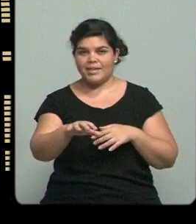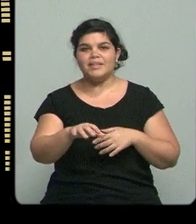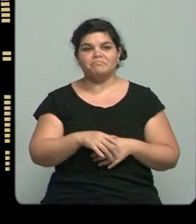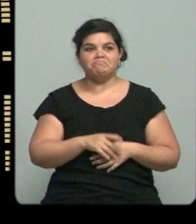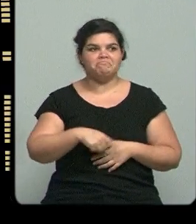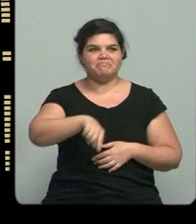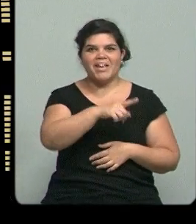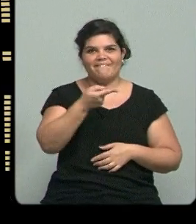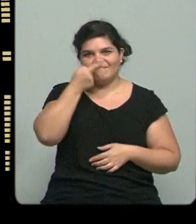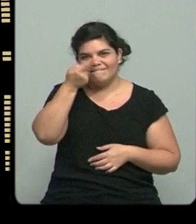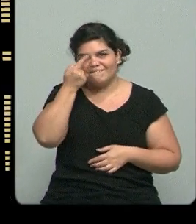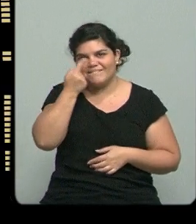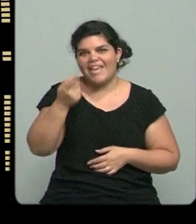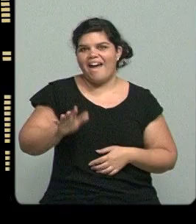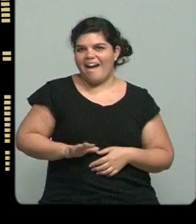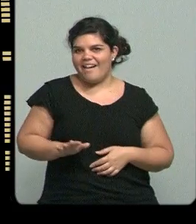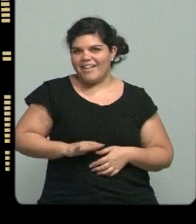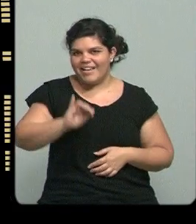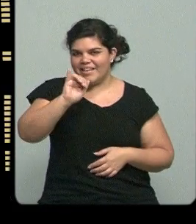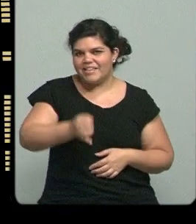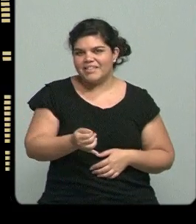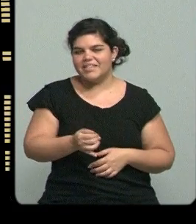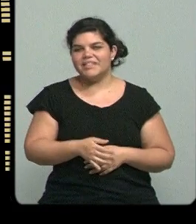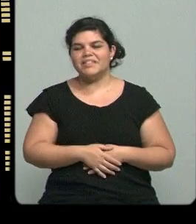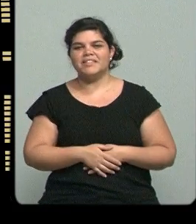están muy entusiasmados, muy entusiasmadas,